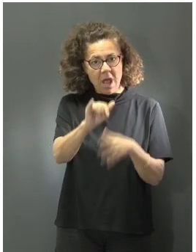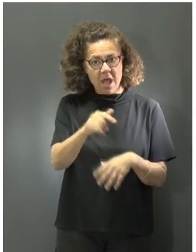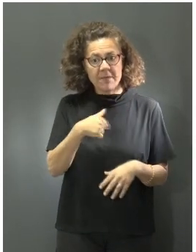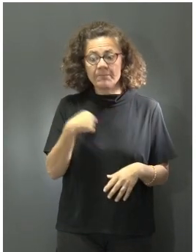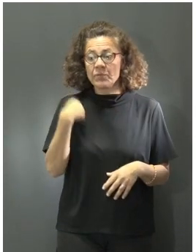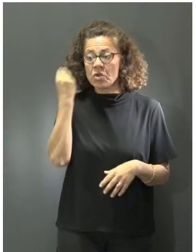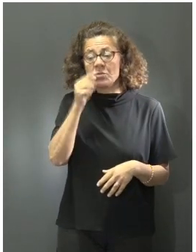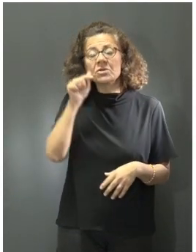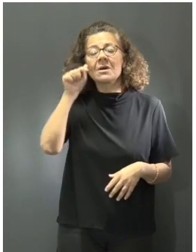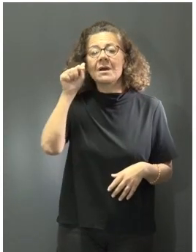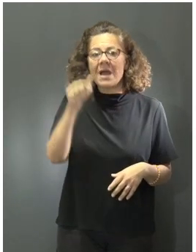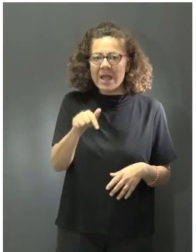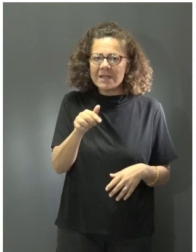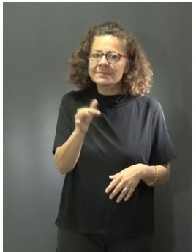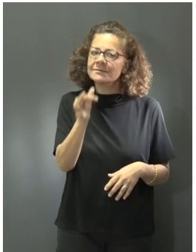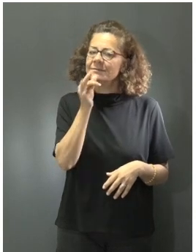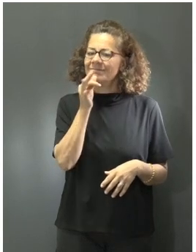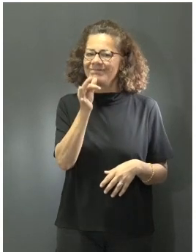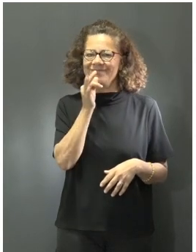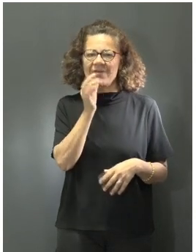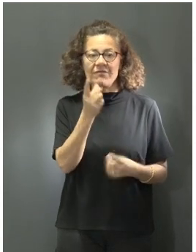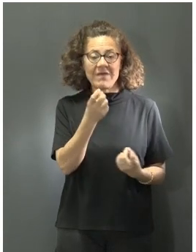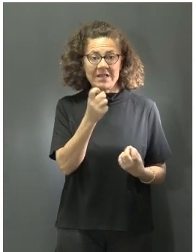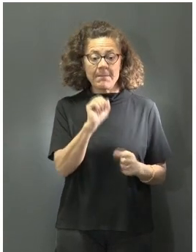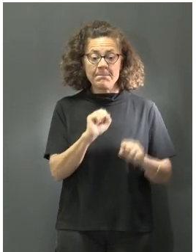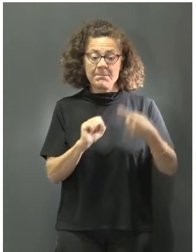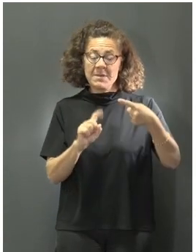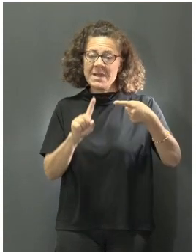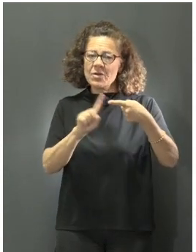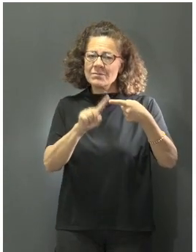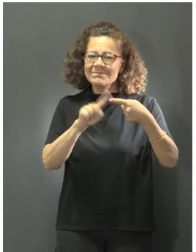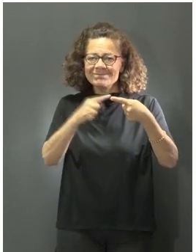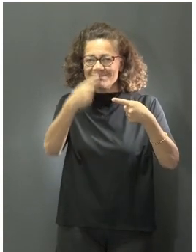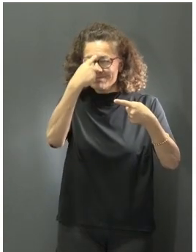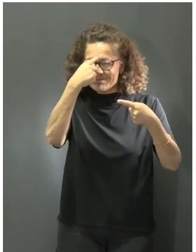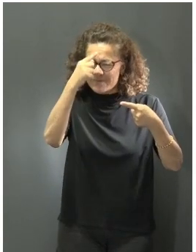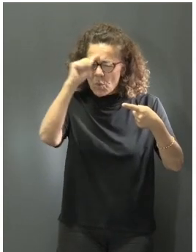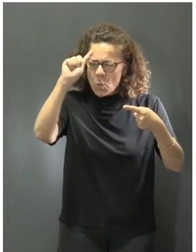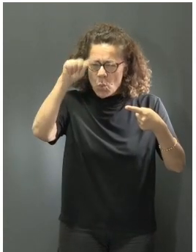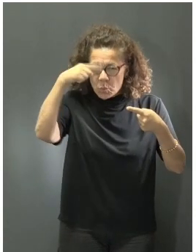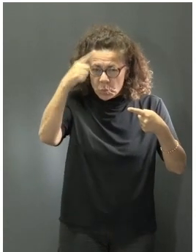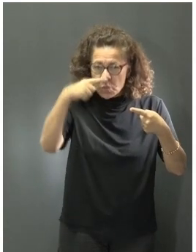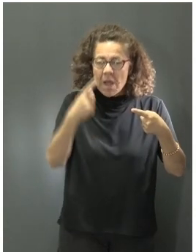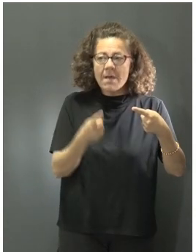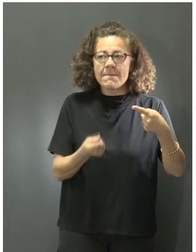ahí nos sigue faltando, primero, la cultura de